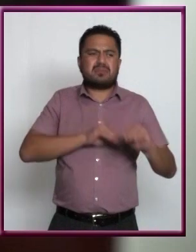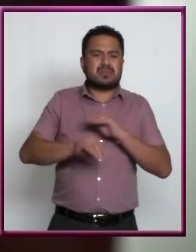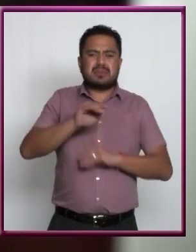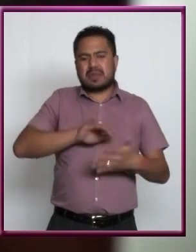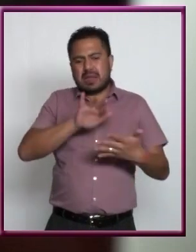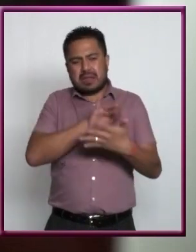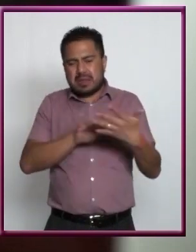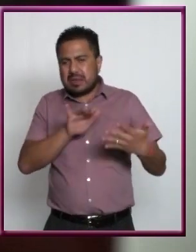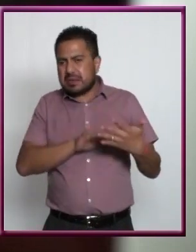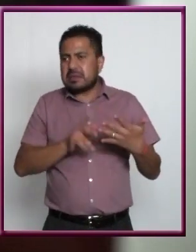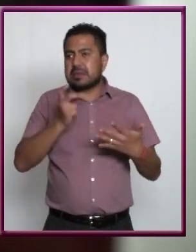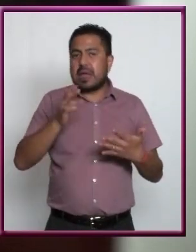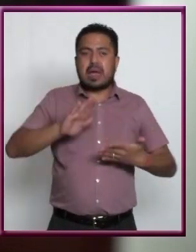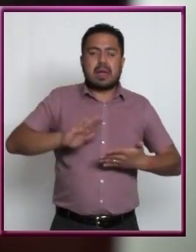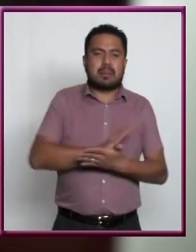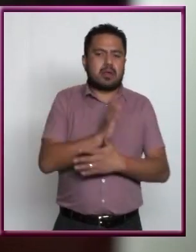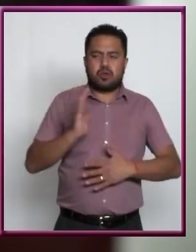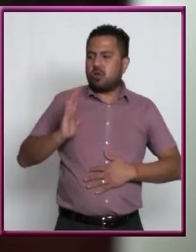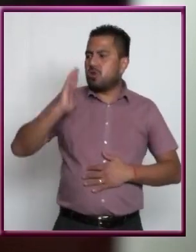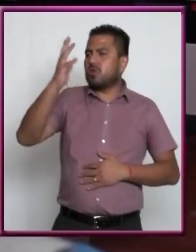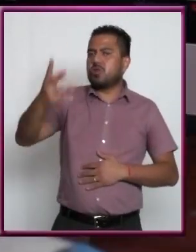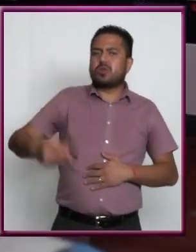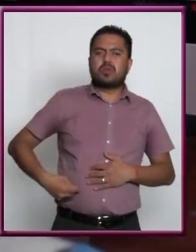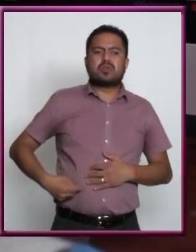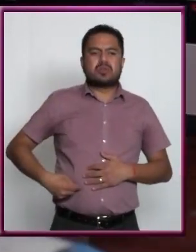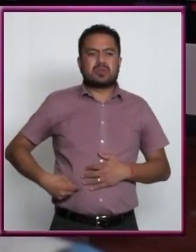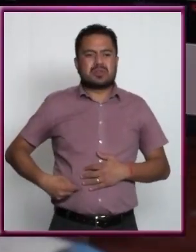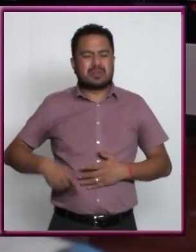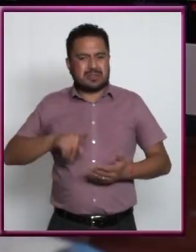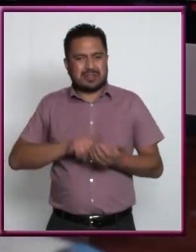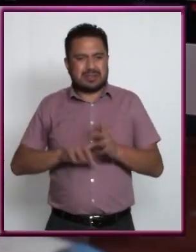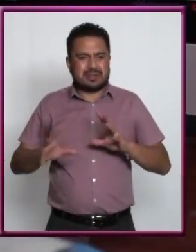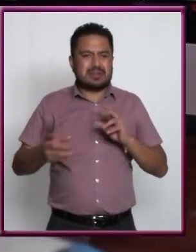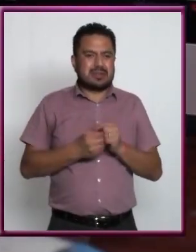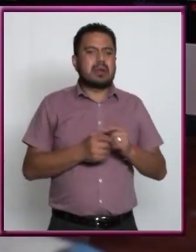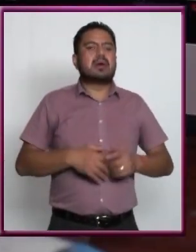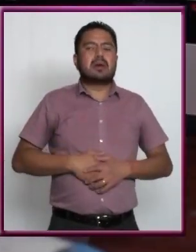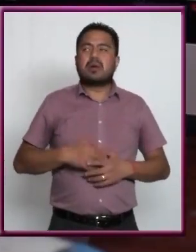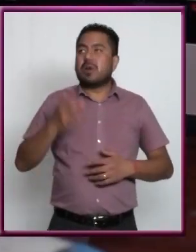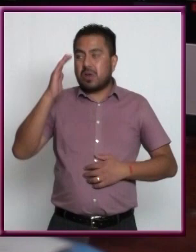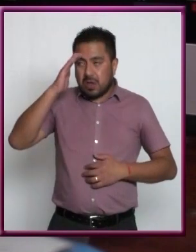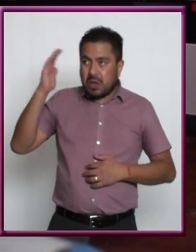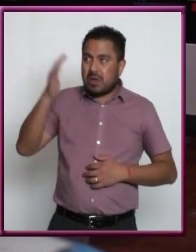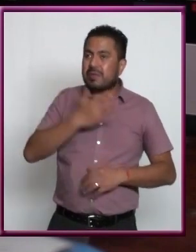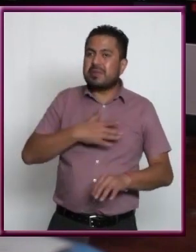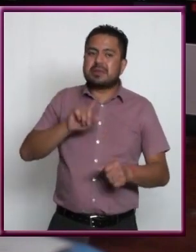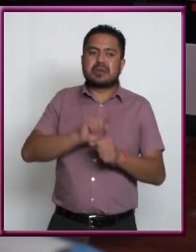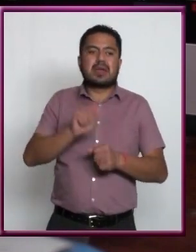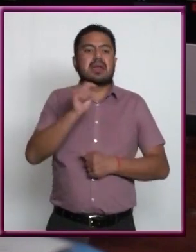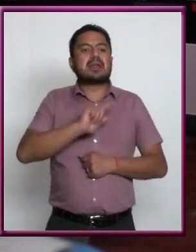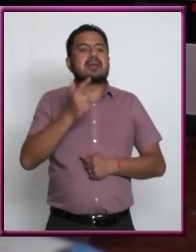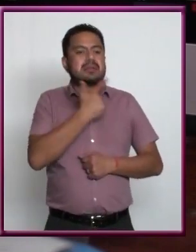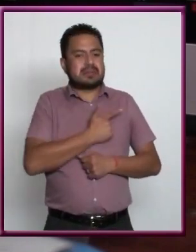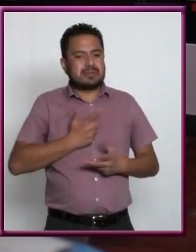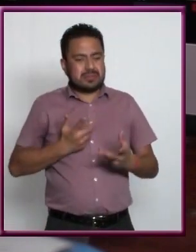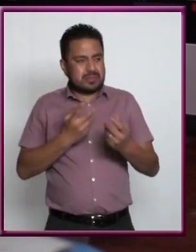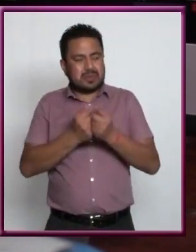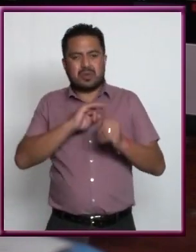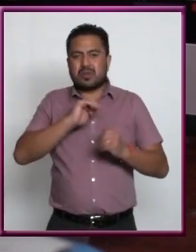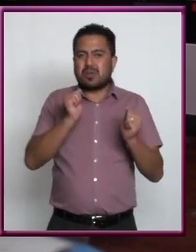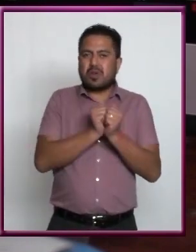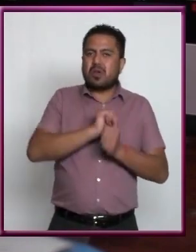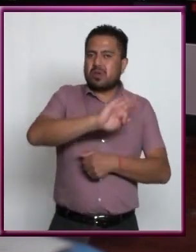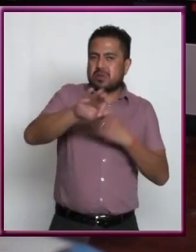de lectura y además una orgullosa mexicanola. Hola Laura, buenos días. ¿Qué tal? ¿Cómo están? Qué gusto estar aquí con